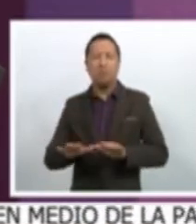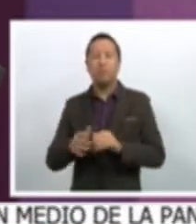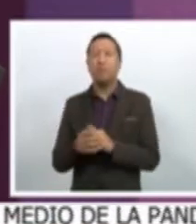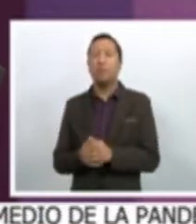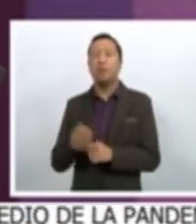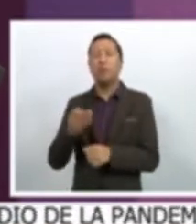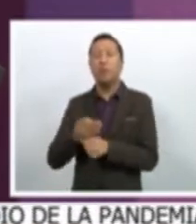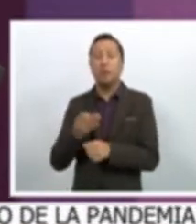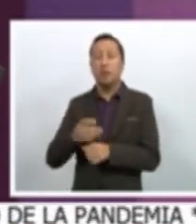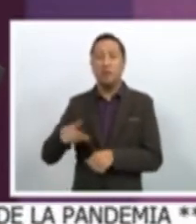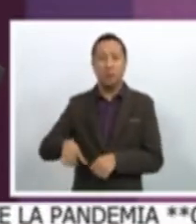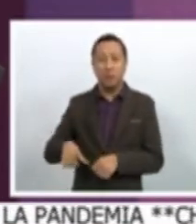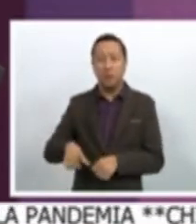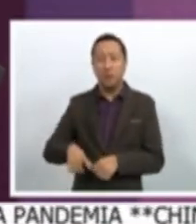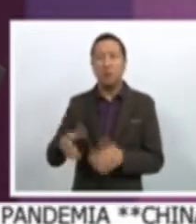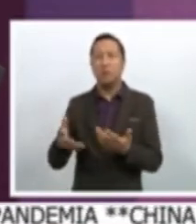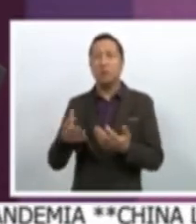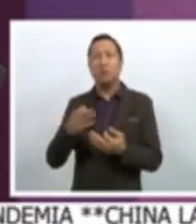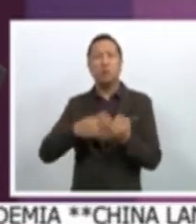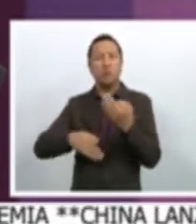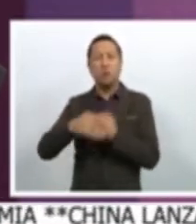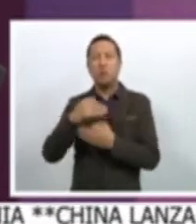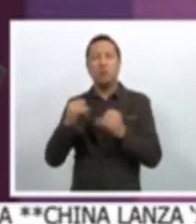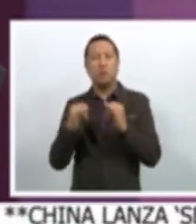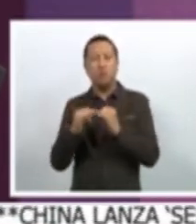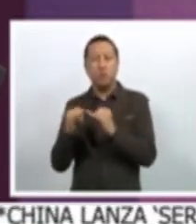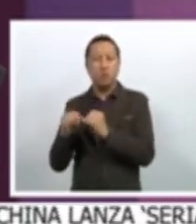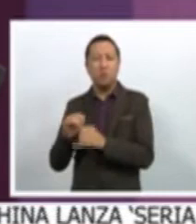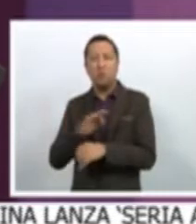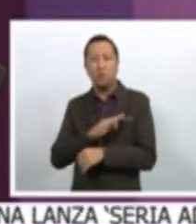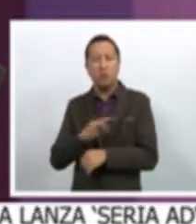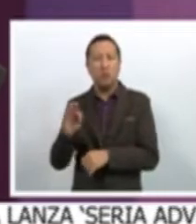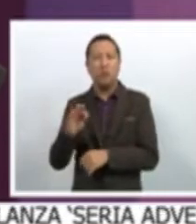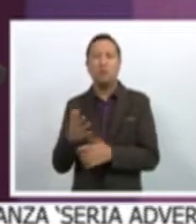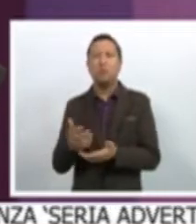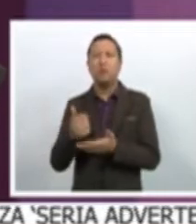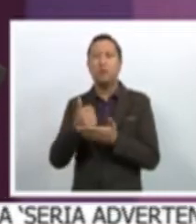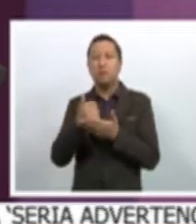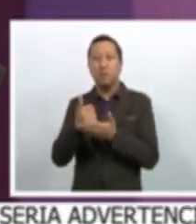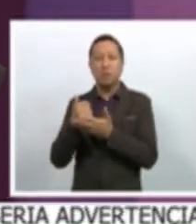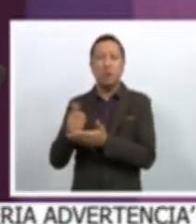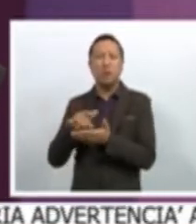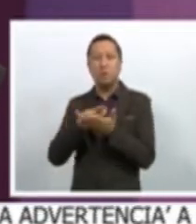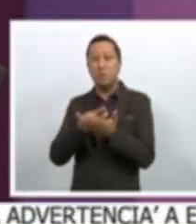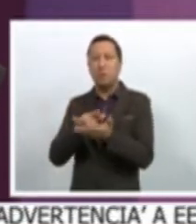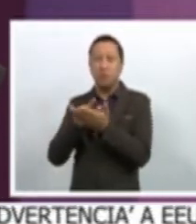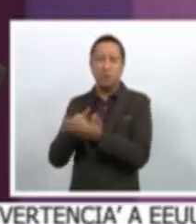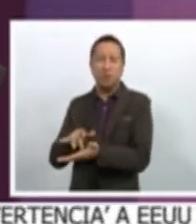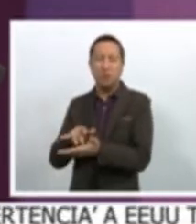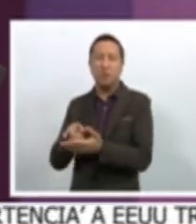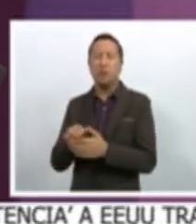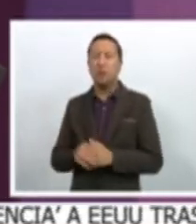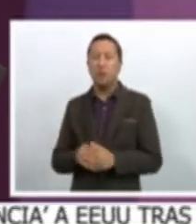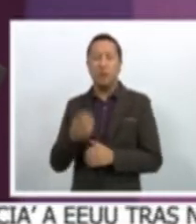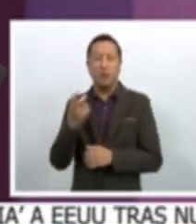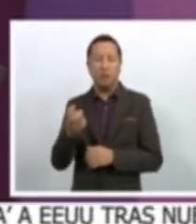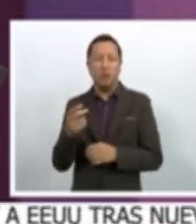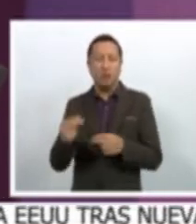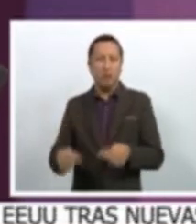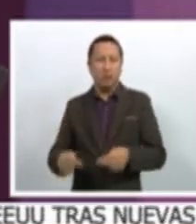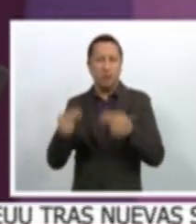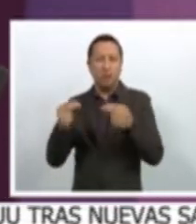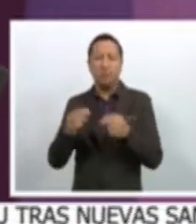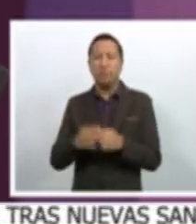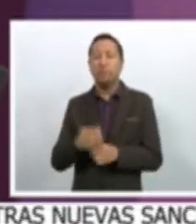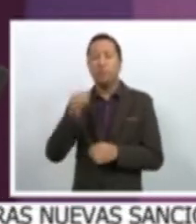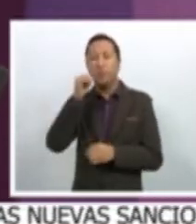de todos los entes, y así ha sido desde que empezó esta pandemia, pueda entrarle de lleno a apoyar la economía de los pequeños negocios. El día de ayer